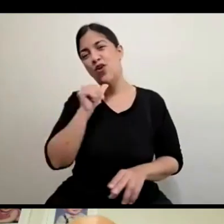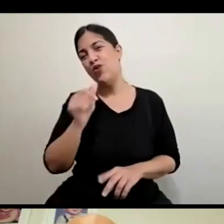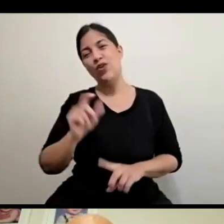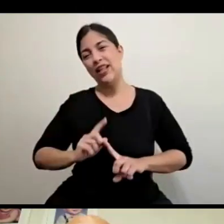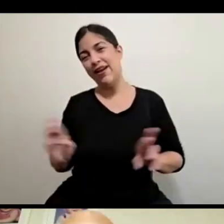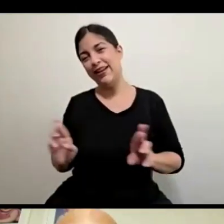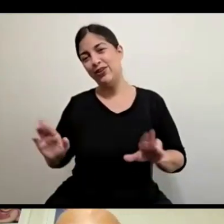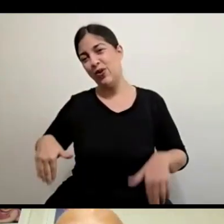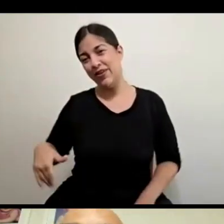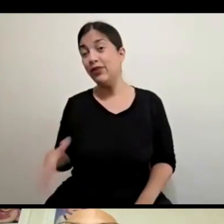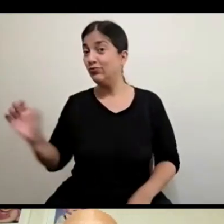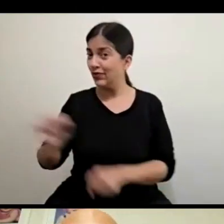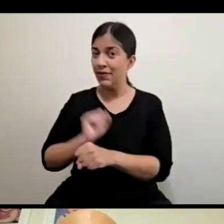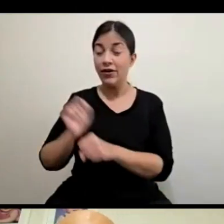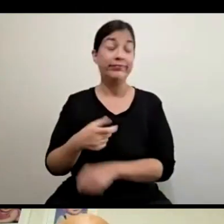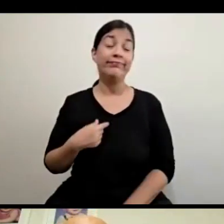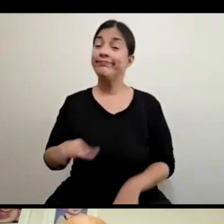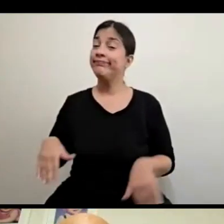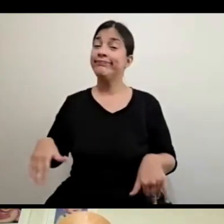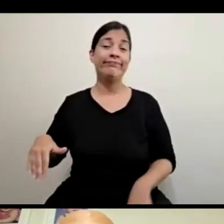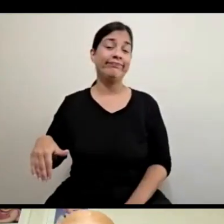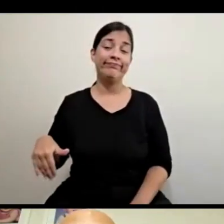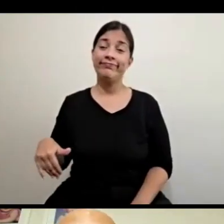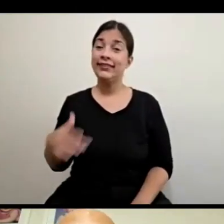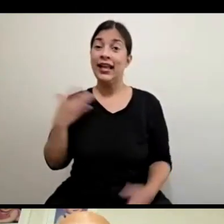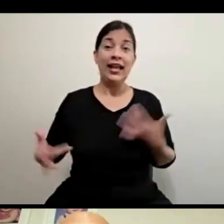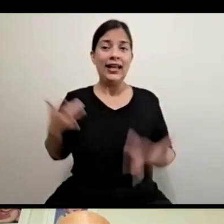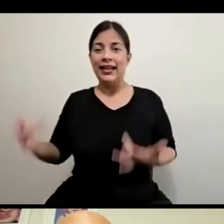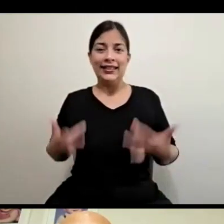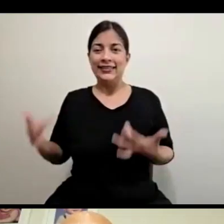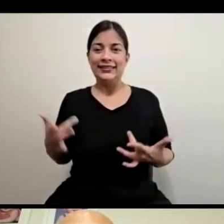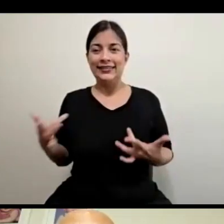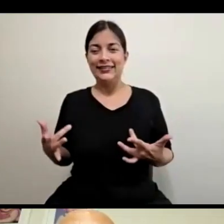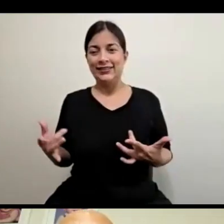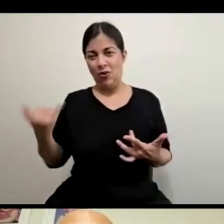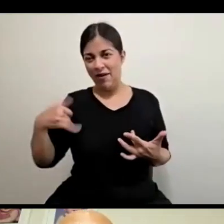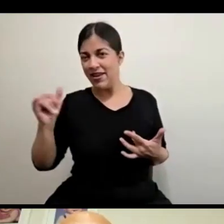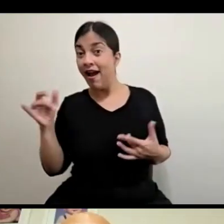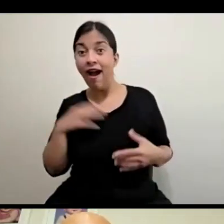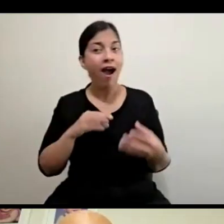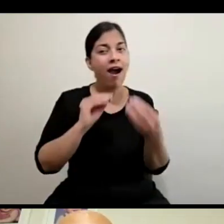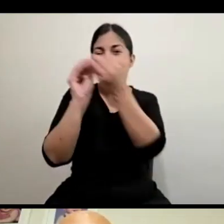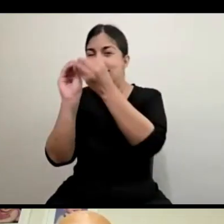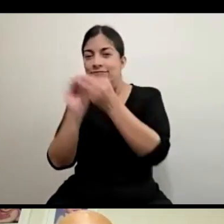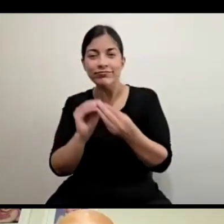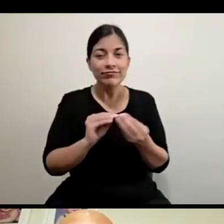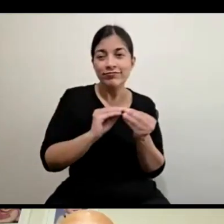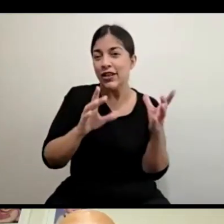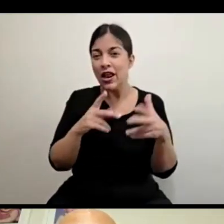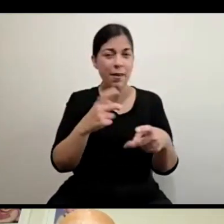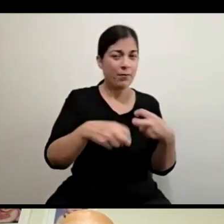preparada. Ese ritmo de trabajo. No estaba, todavía la adrenalina estaba del montaje y del rocheo y de resolver los problemas de